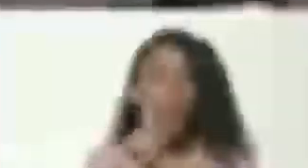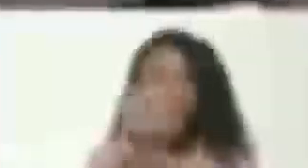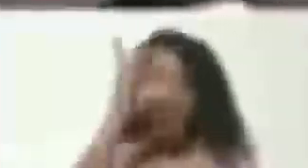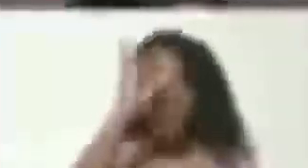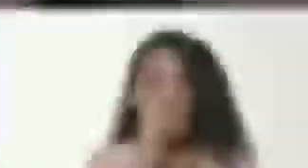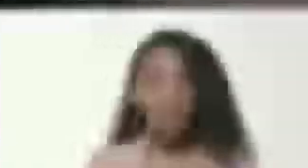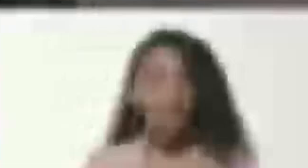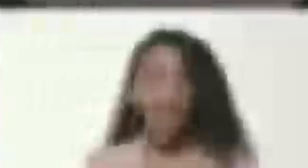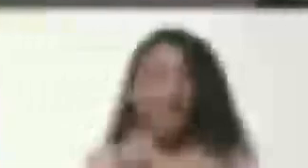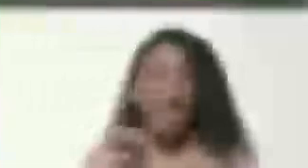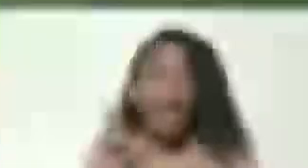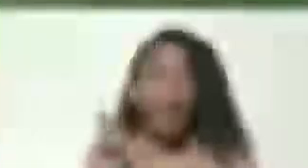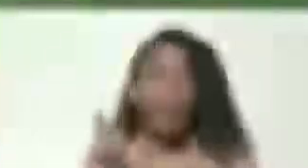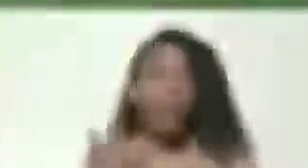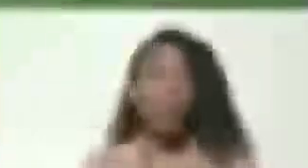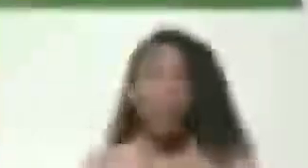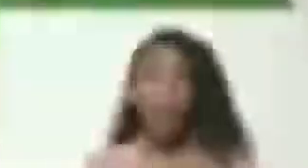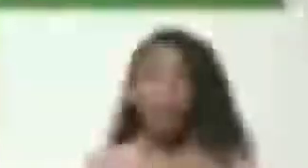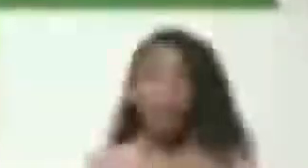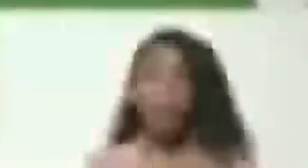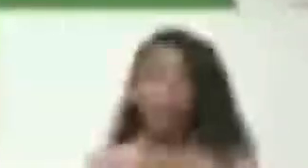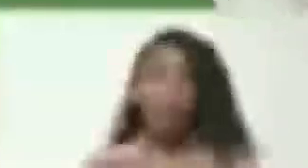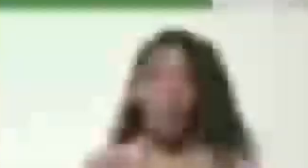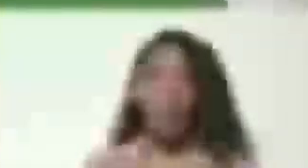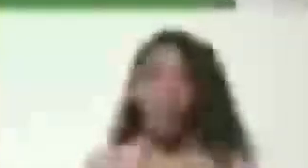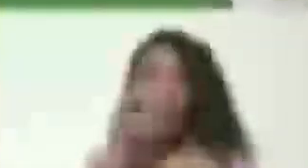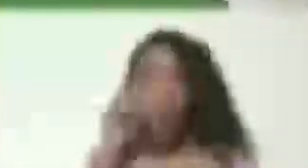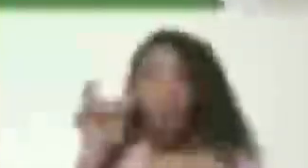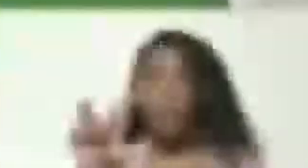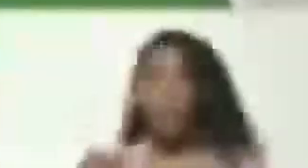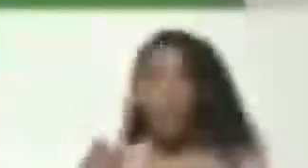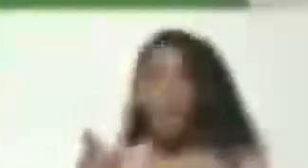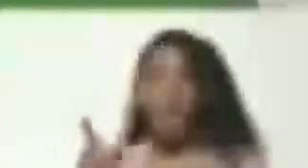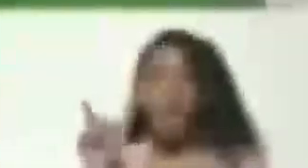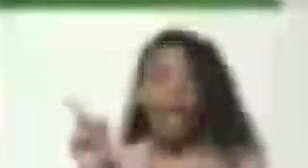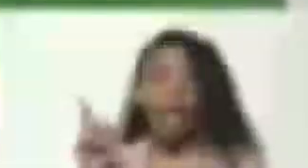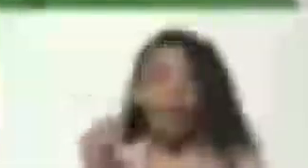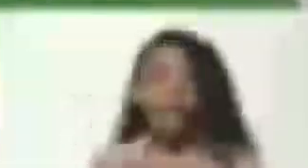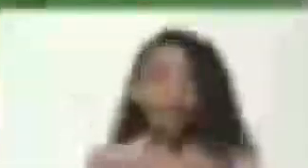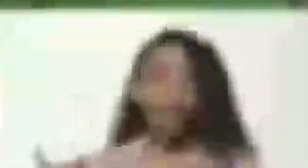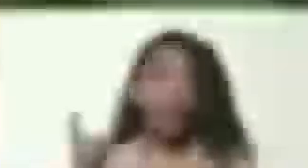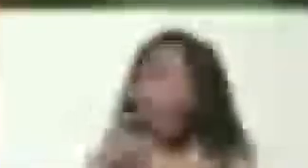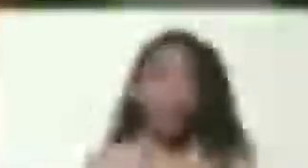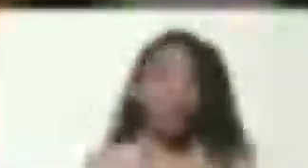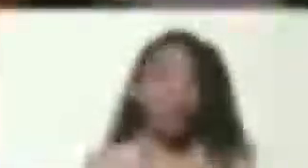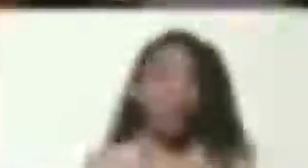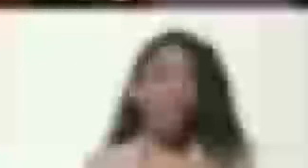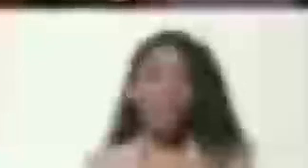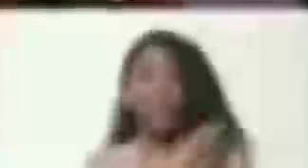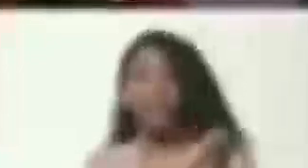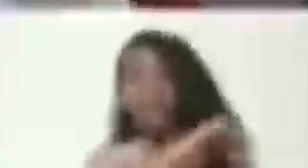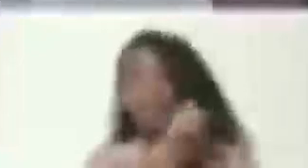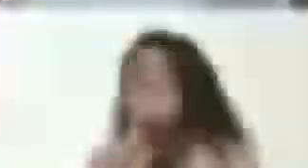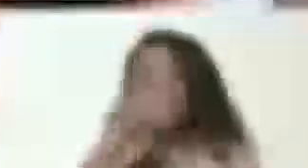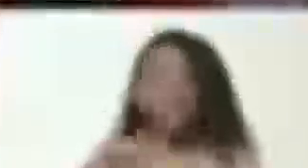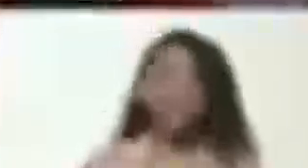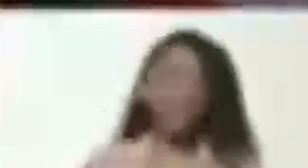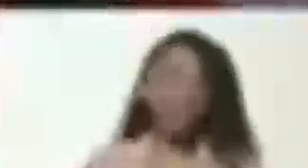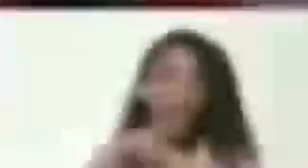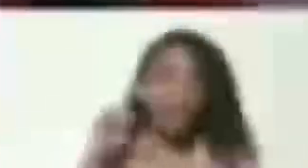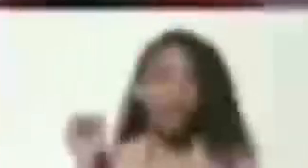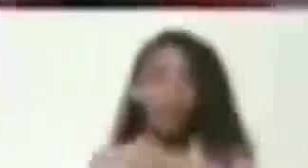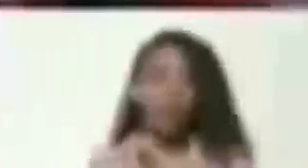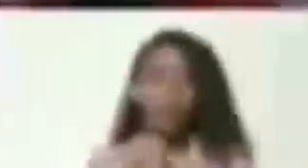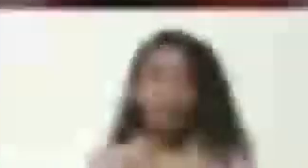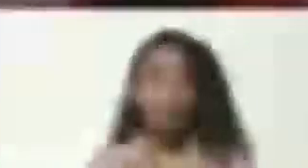también habló el presidente que va a haber un nuevo concepto, otra comisión, para darle seguimiento a lo que son